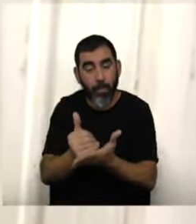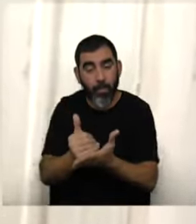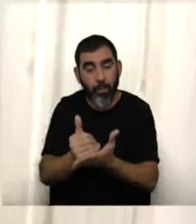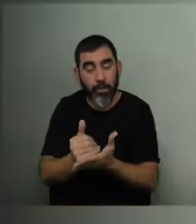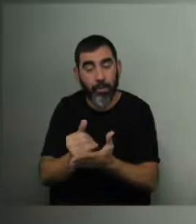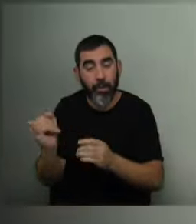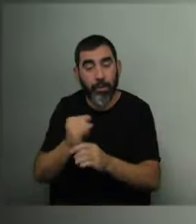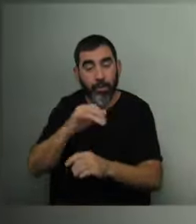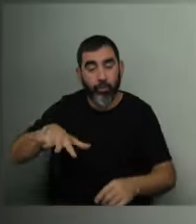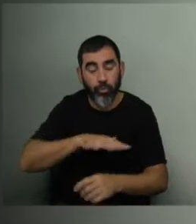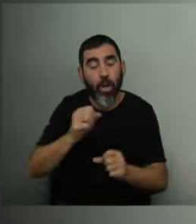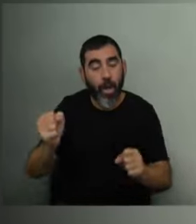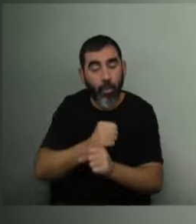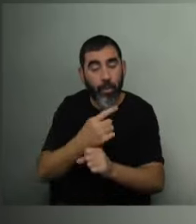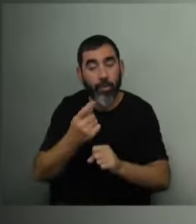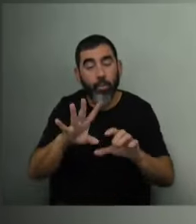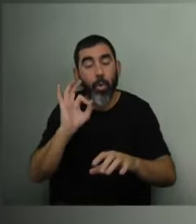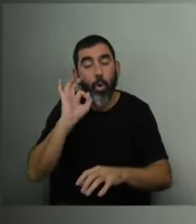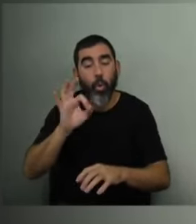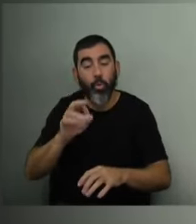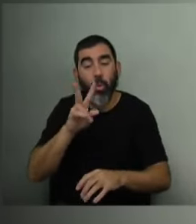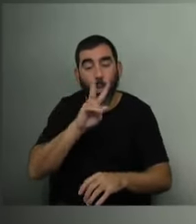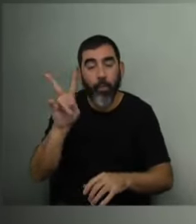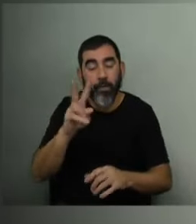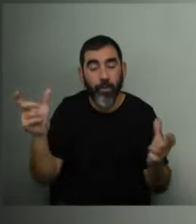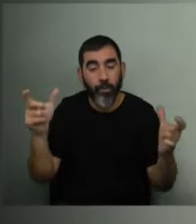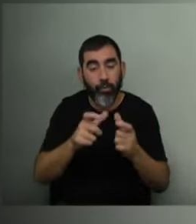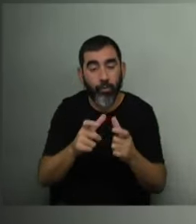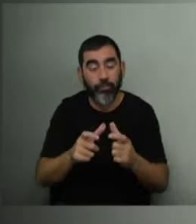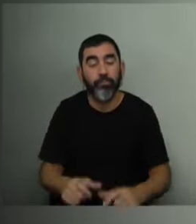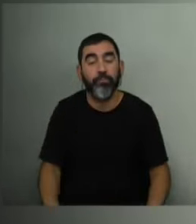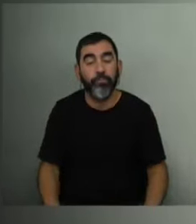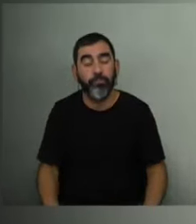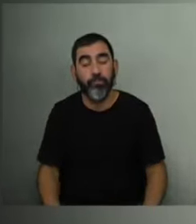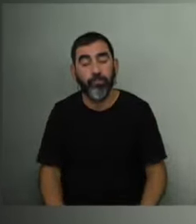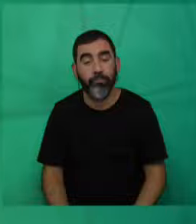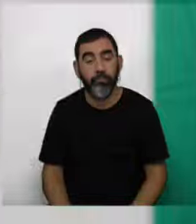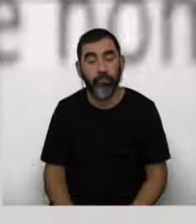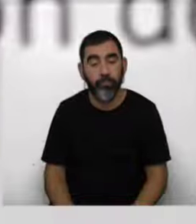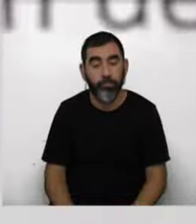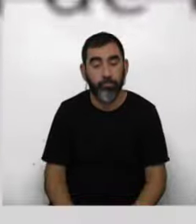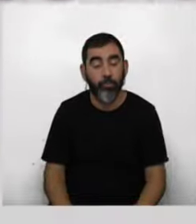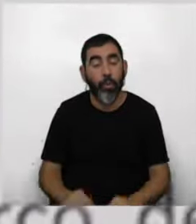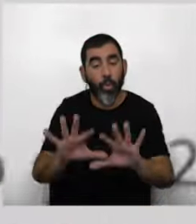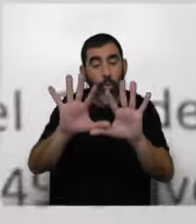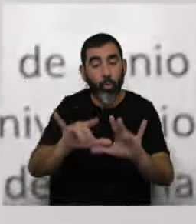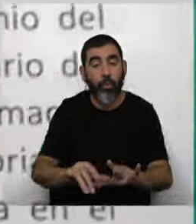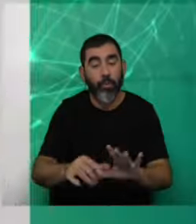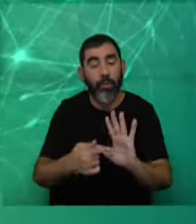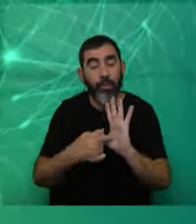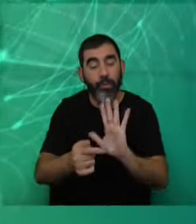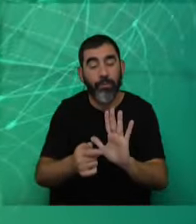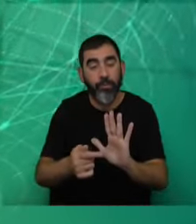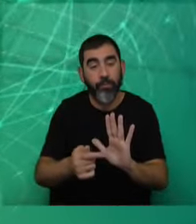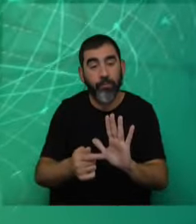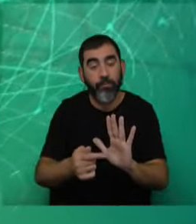intersocial siendo aprobada el 19 de octubre de 2022 por la Comisión Nacional honoraria de sitios de memoria en ese documento se deja establecido que